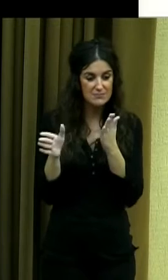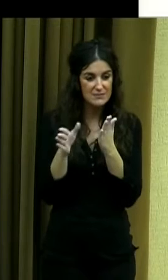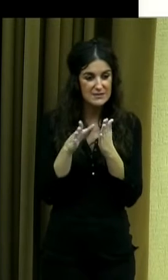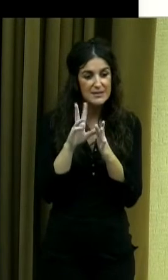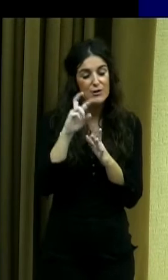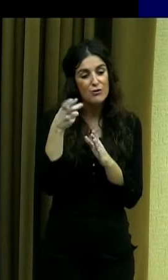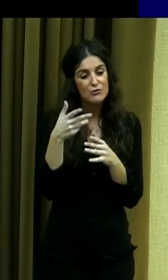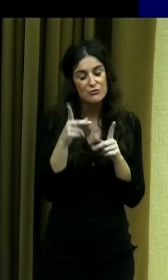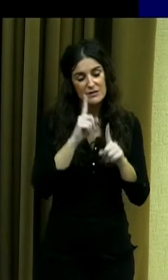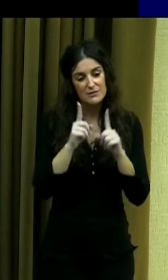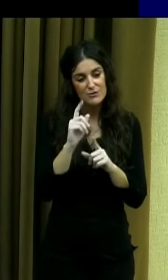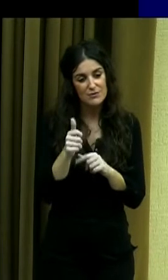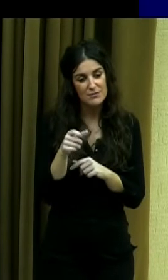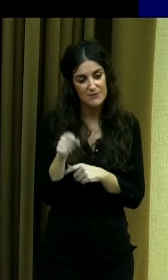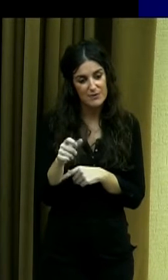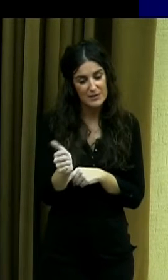o más prevalentes.